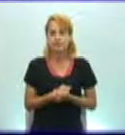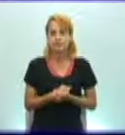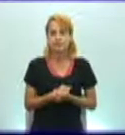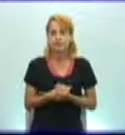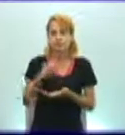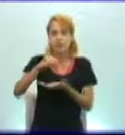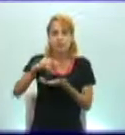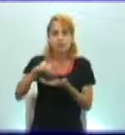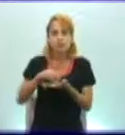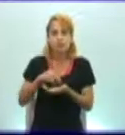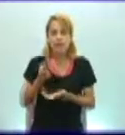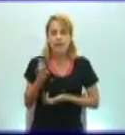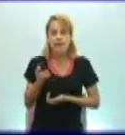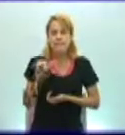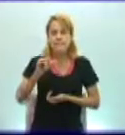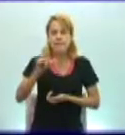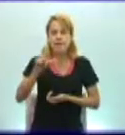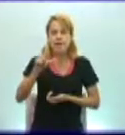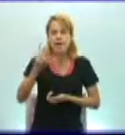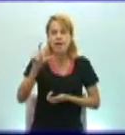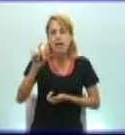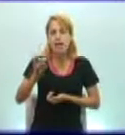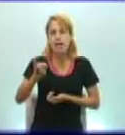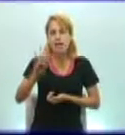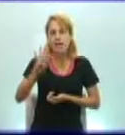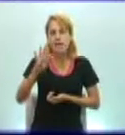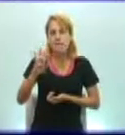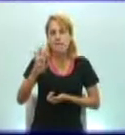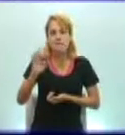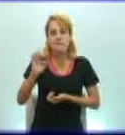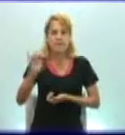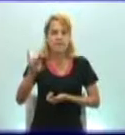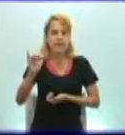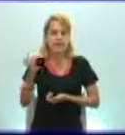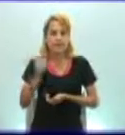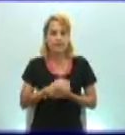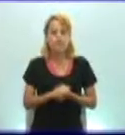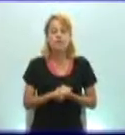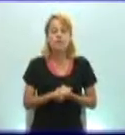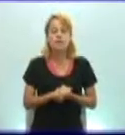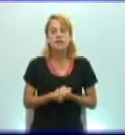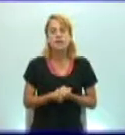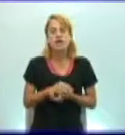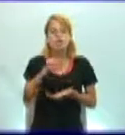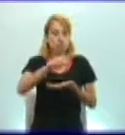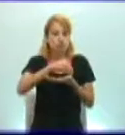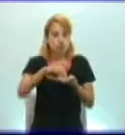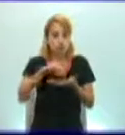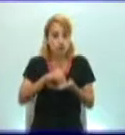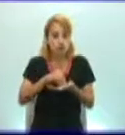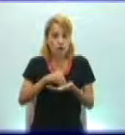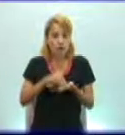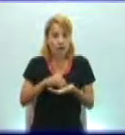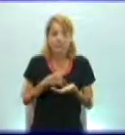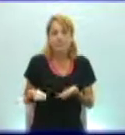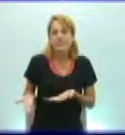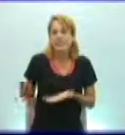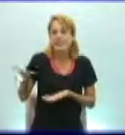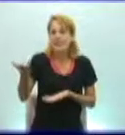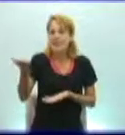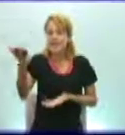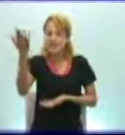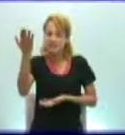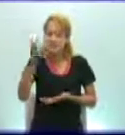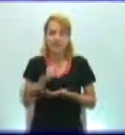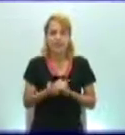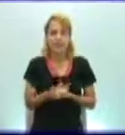por acá, y la zona de crecimiento, que es la más pegada a la cofia, que es para